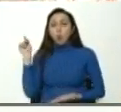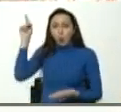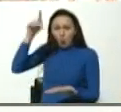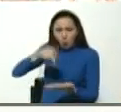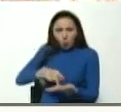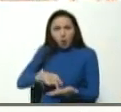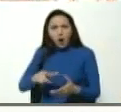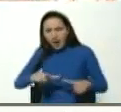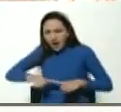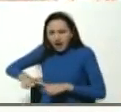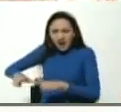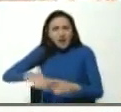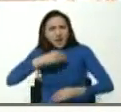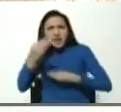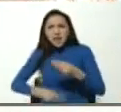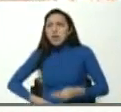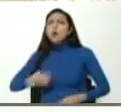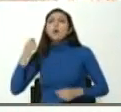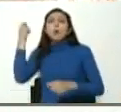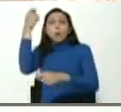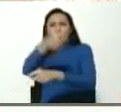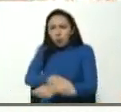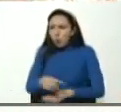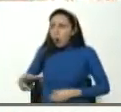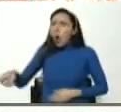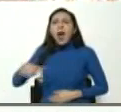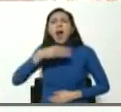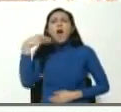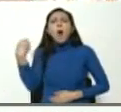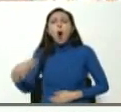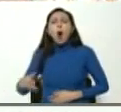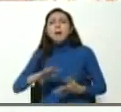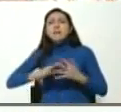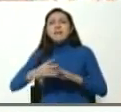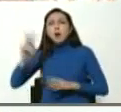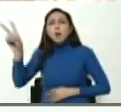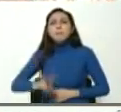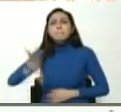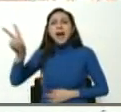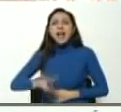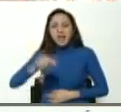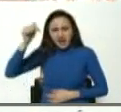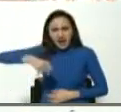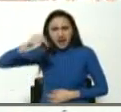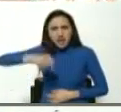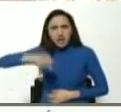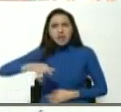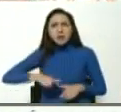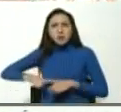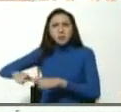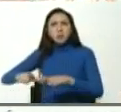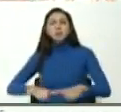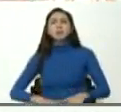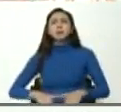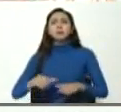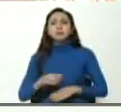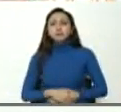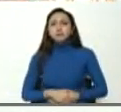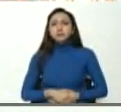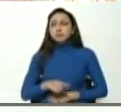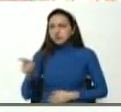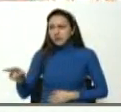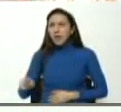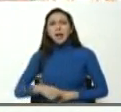forjó ese joven de los barrios del valle aquí ese joven de los barrios